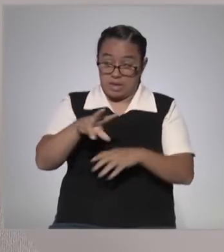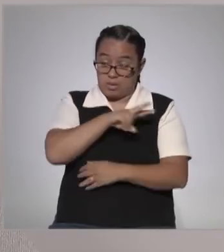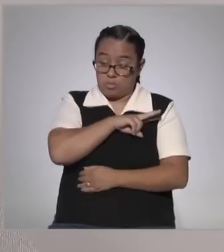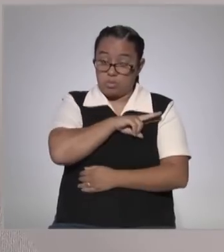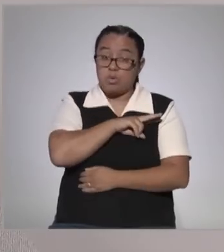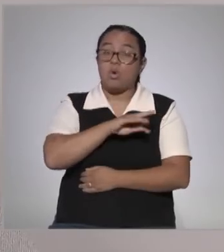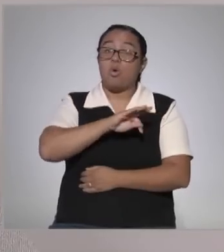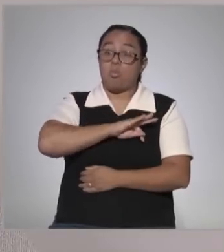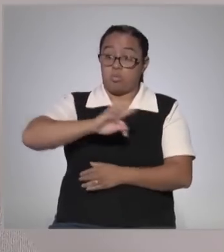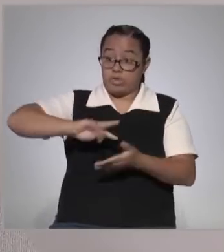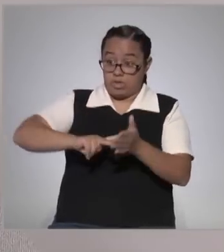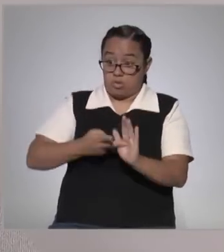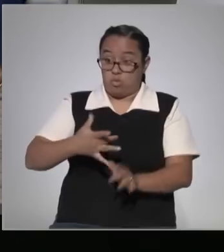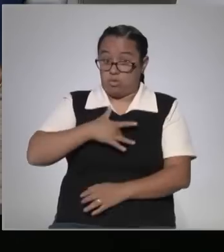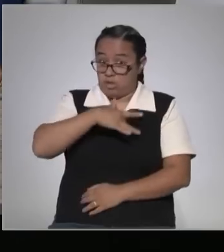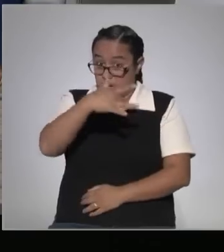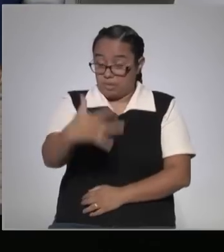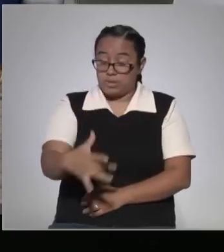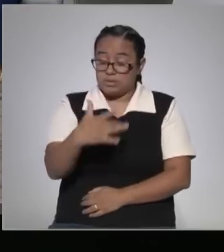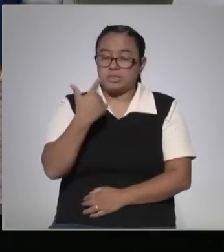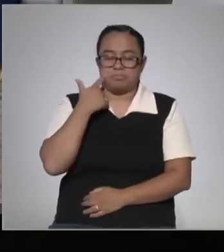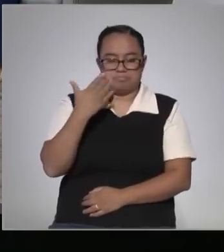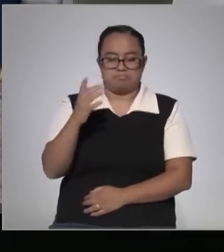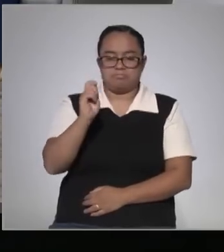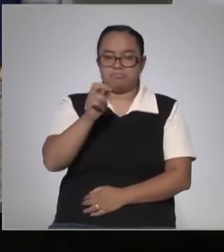enamorarse de nuevo? Estas son las respuestas.